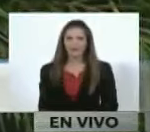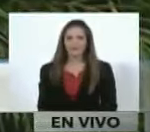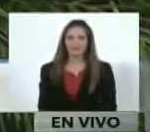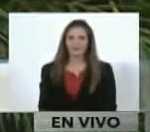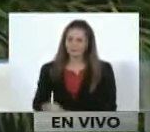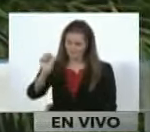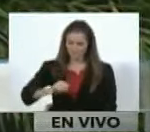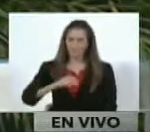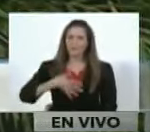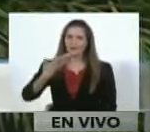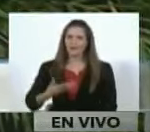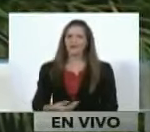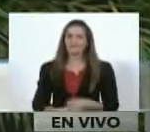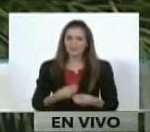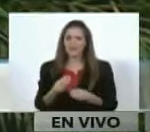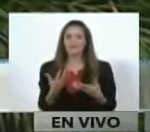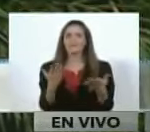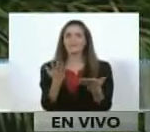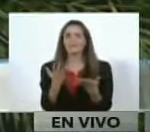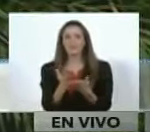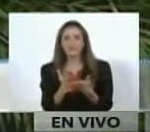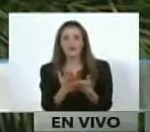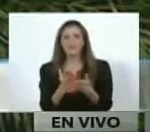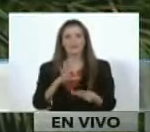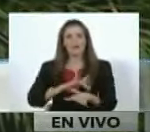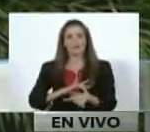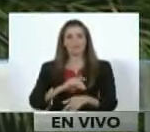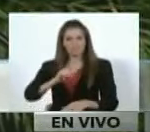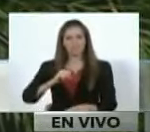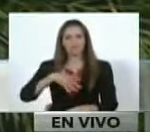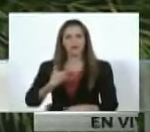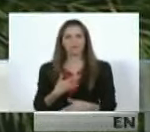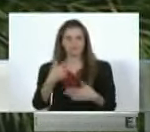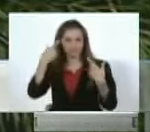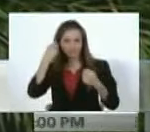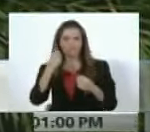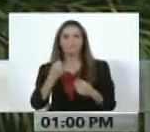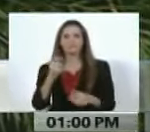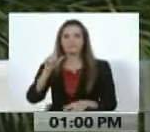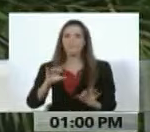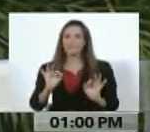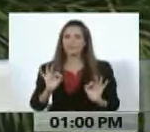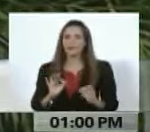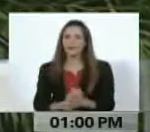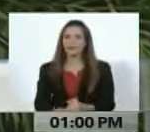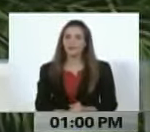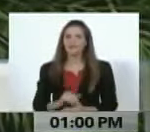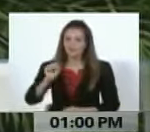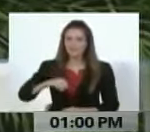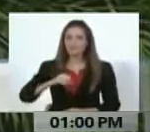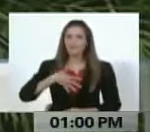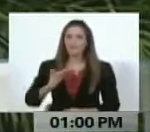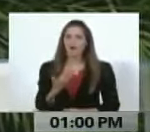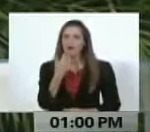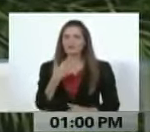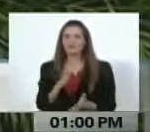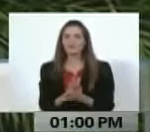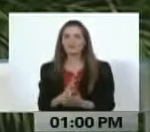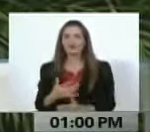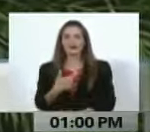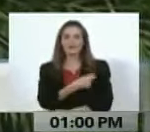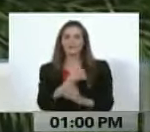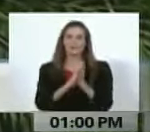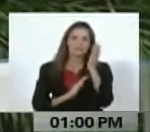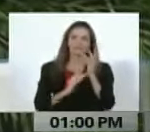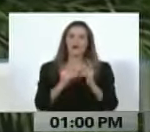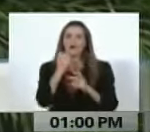sí se puede ser médico, sí se puede ser especialista, sí se puede ser un anestesiólogo de la